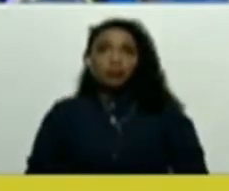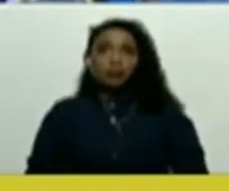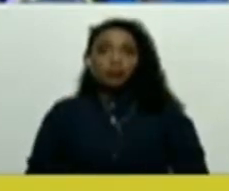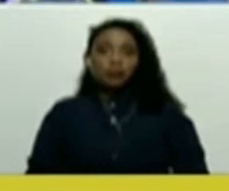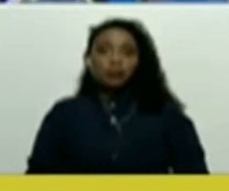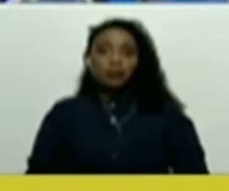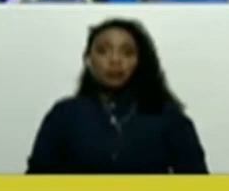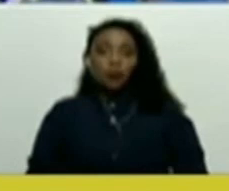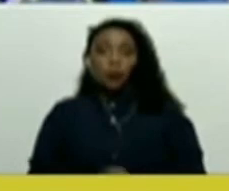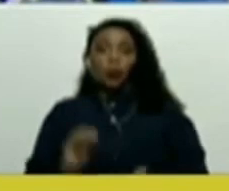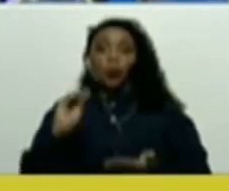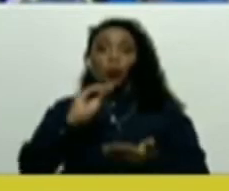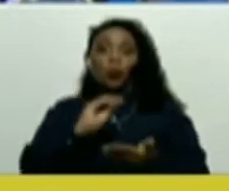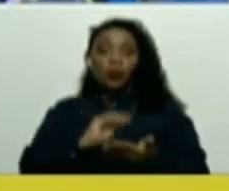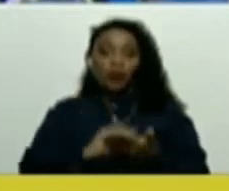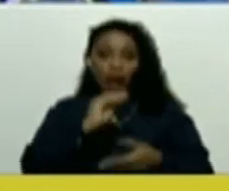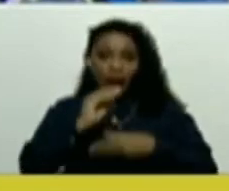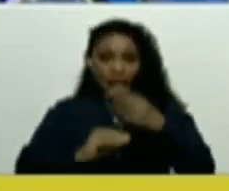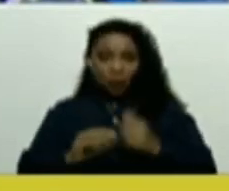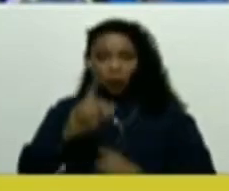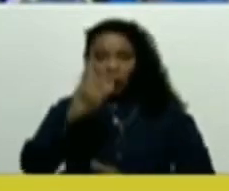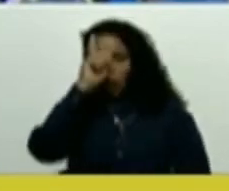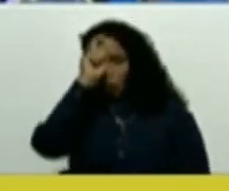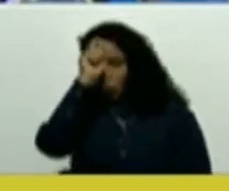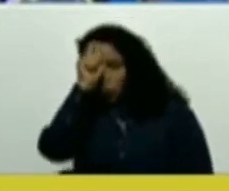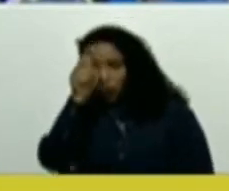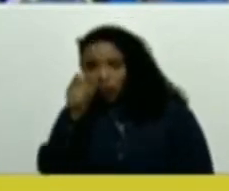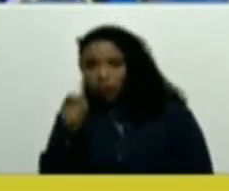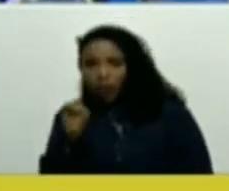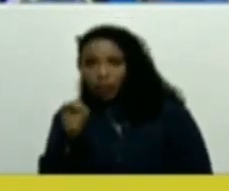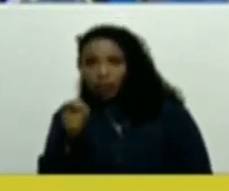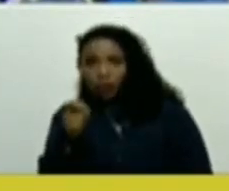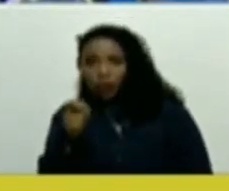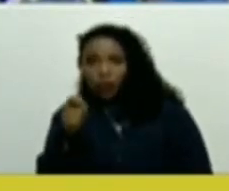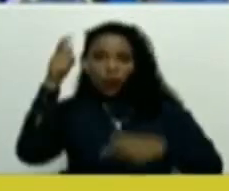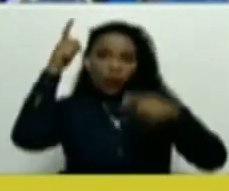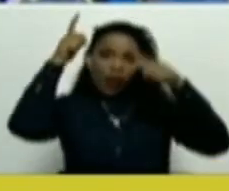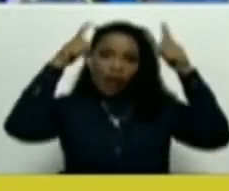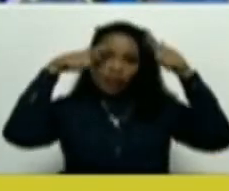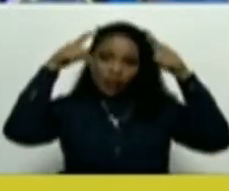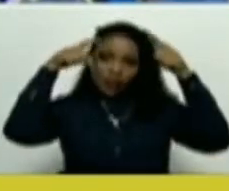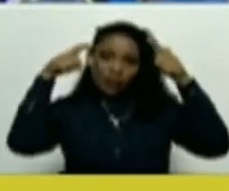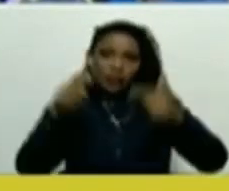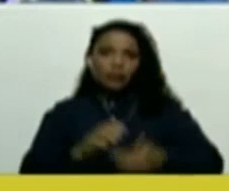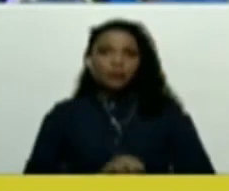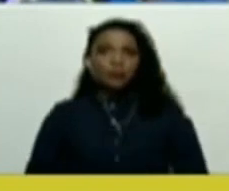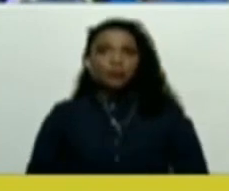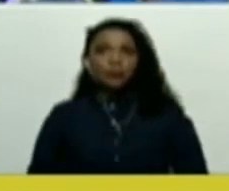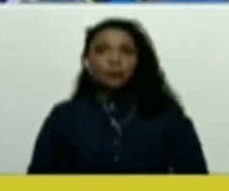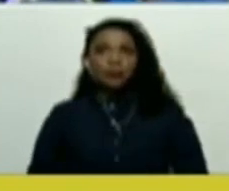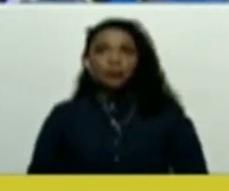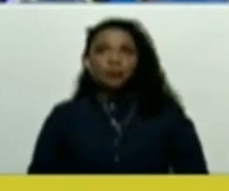yet again. Una vez más rendimos tributo to Chávez. A Chávez.